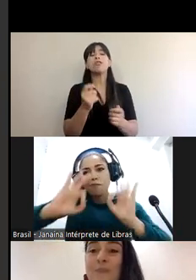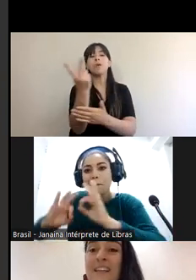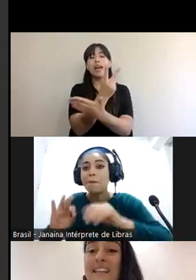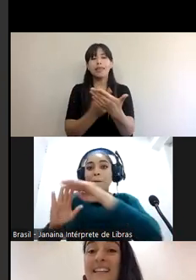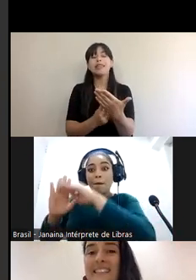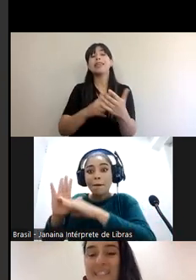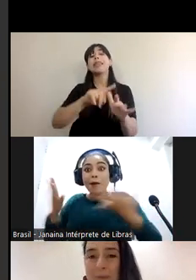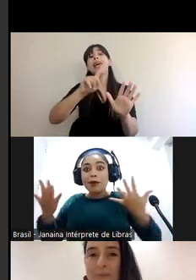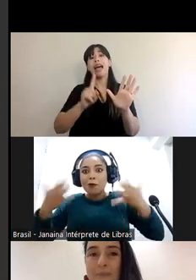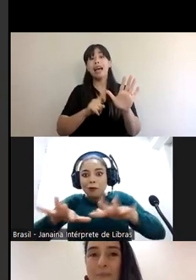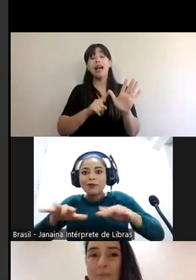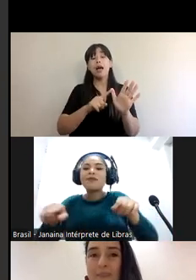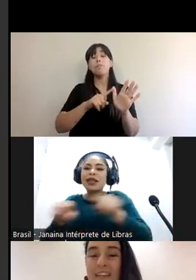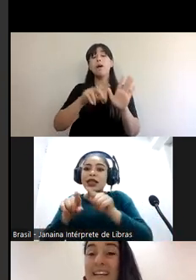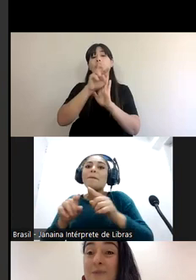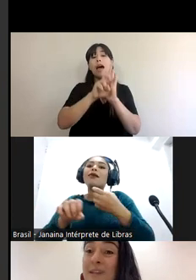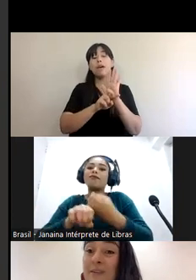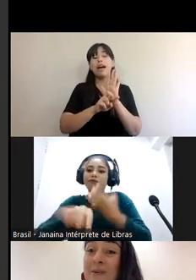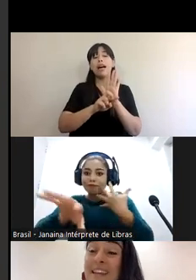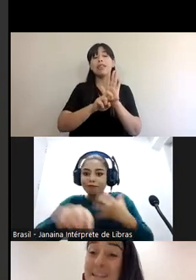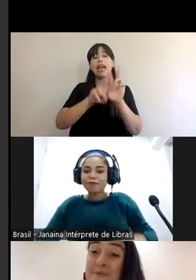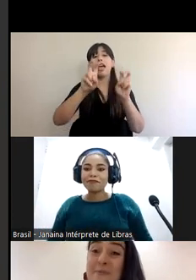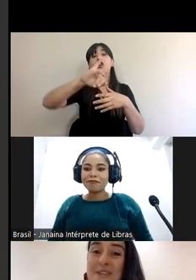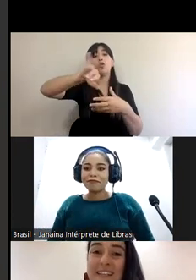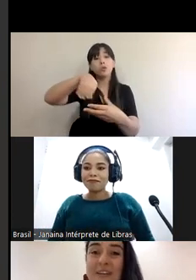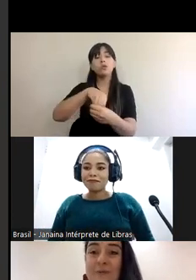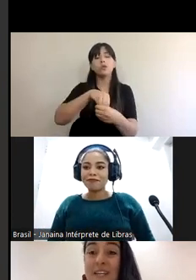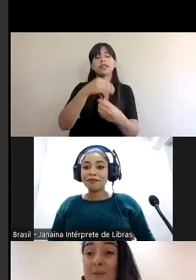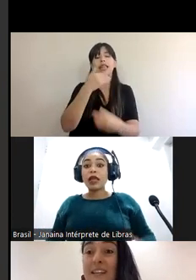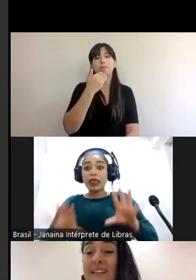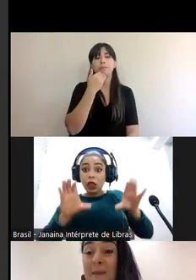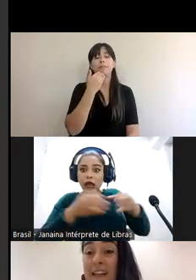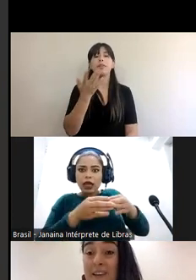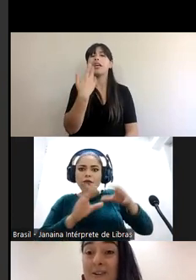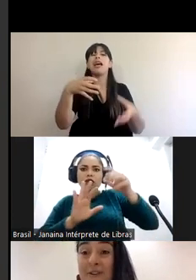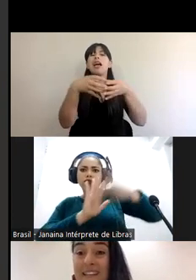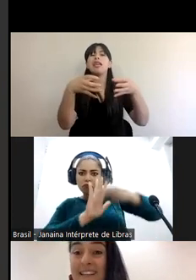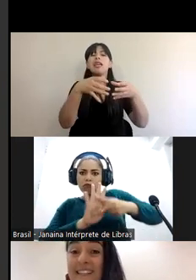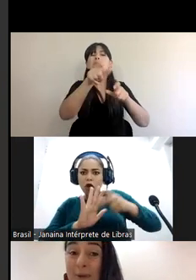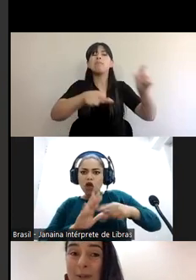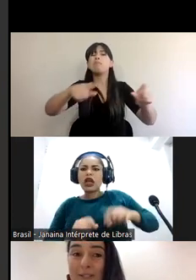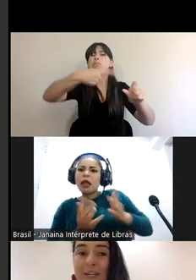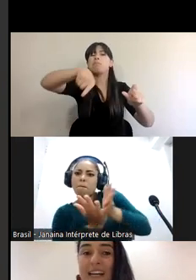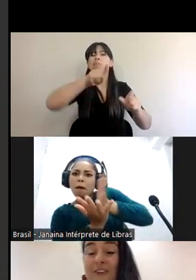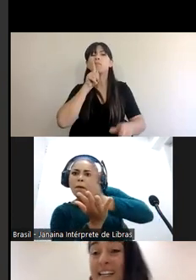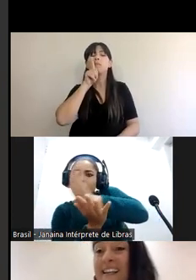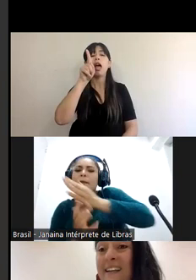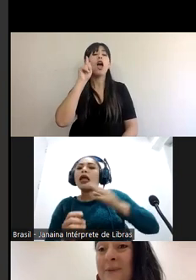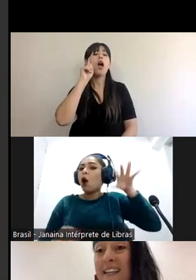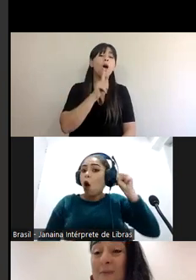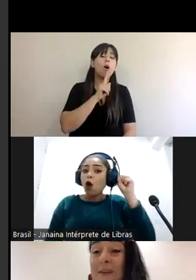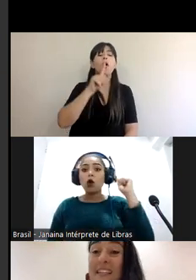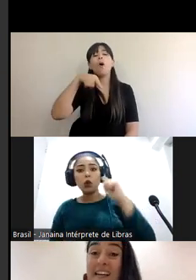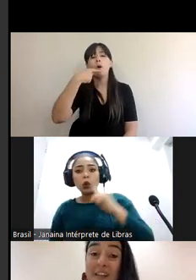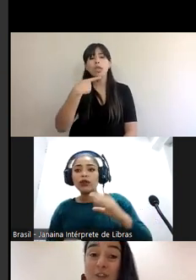inclusión y extensión. Nuestro equipo de proyecto es un equipo interdisciplinario entre oyentes y sordos. Carolina, que es